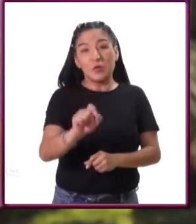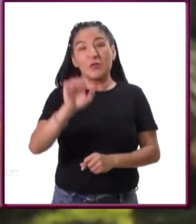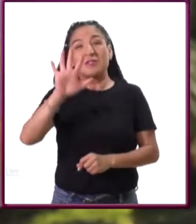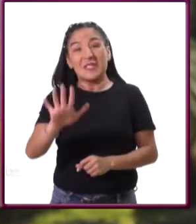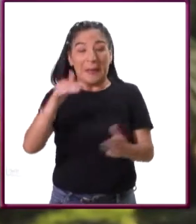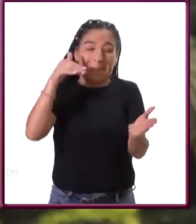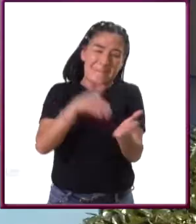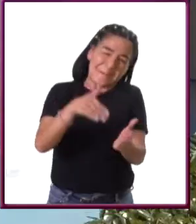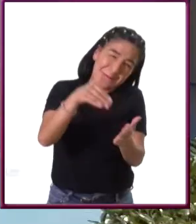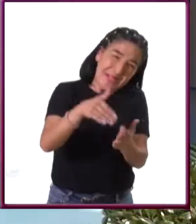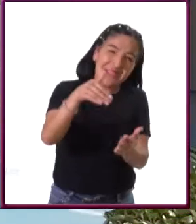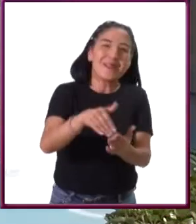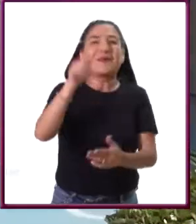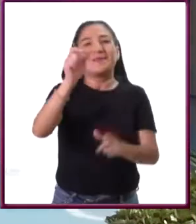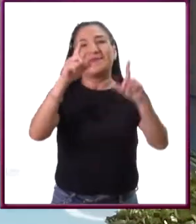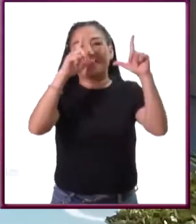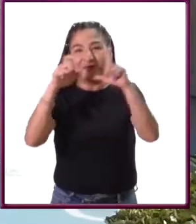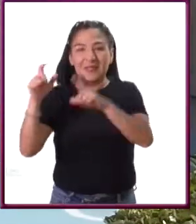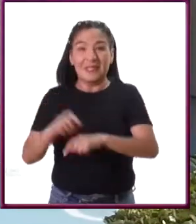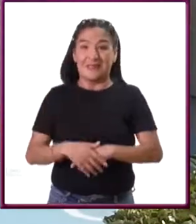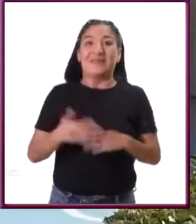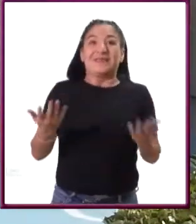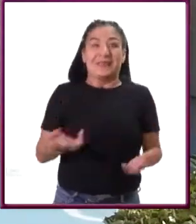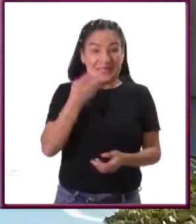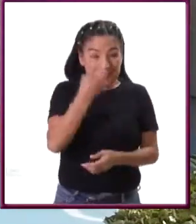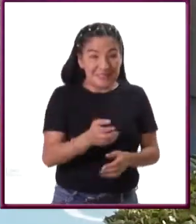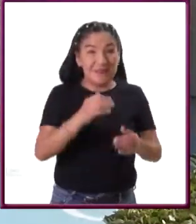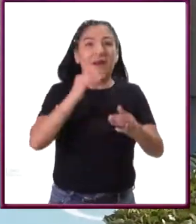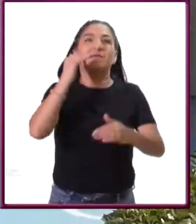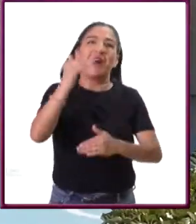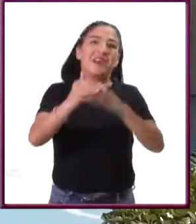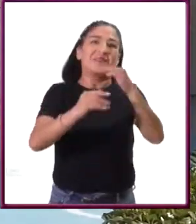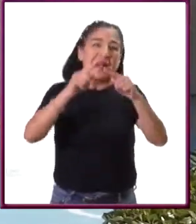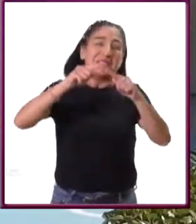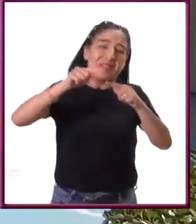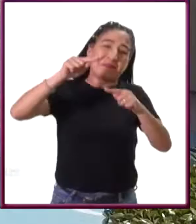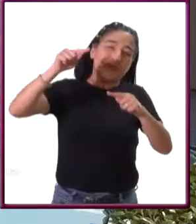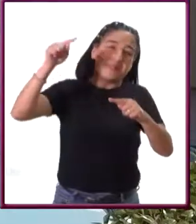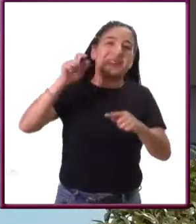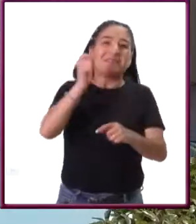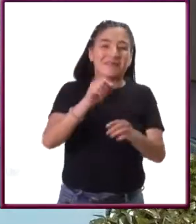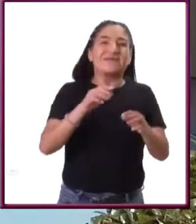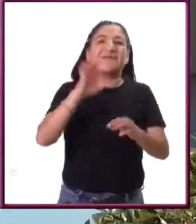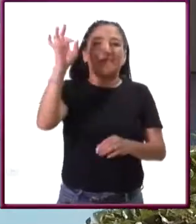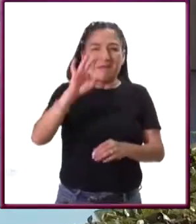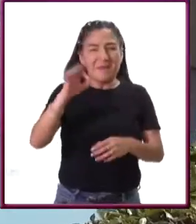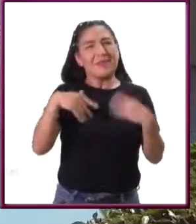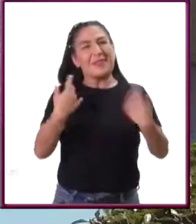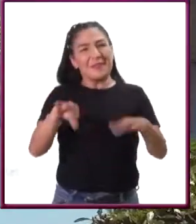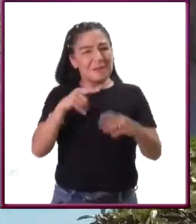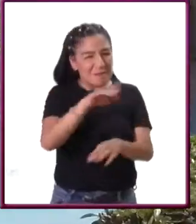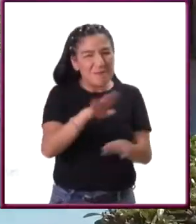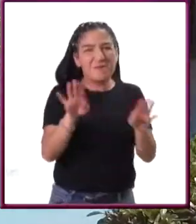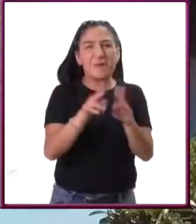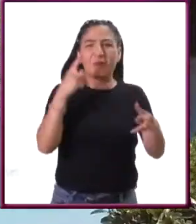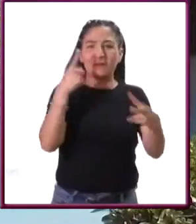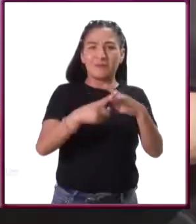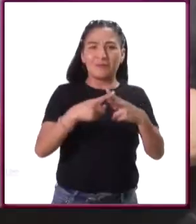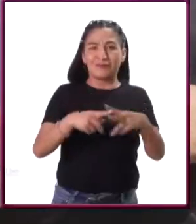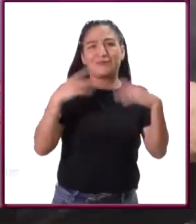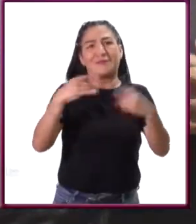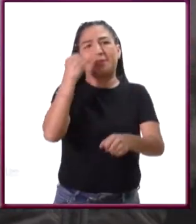de fotografías. Y esa cifra crece y crece exponencialmente. ¿Cómo han podido hacer esos cálculos? Suenan